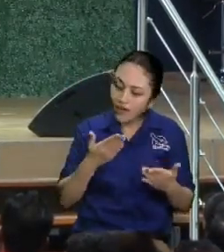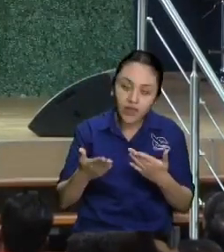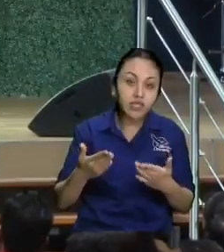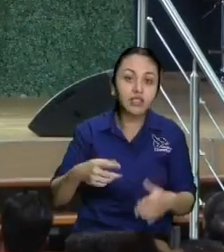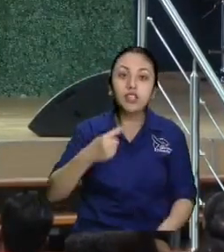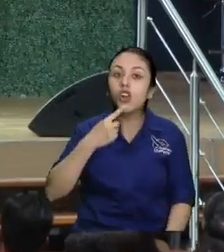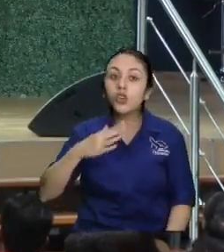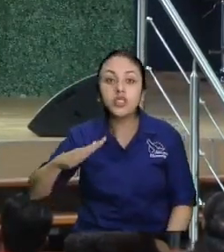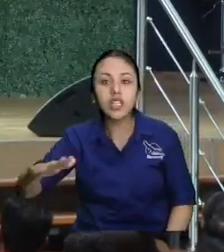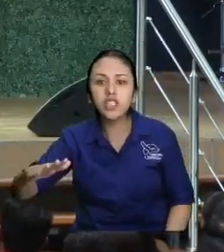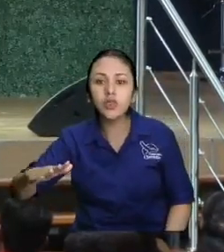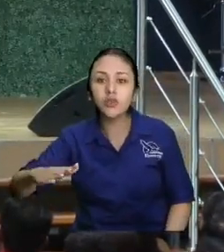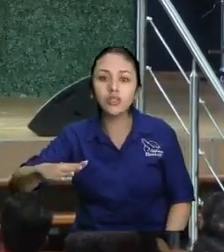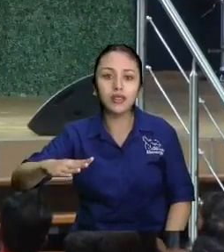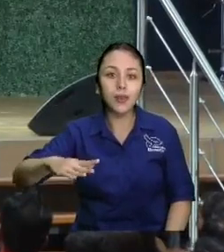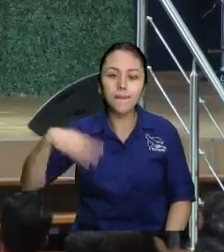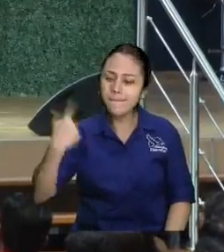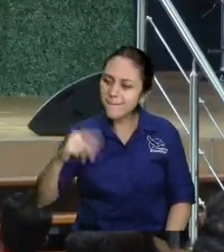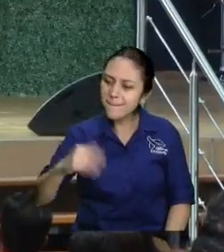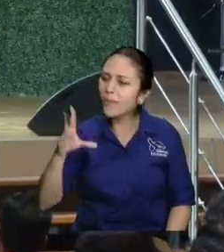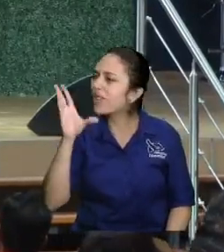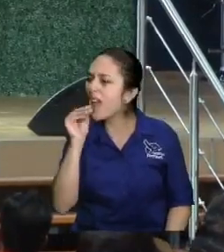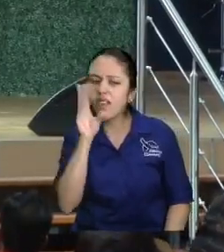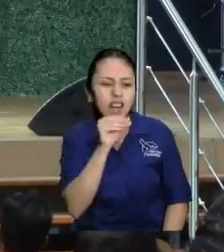hierve la boquita.